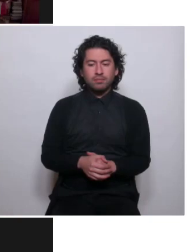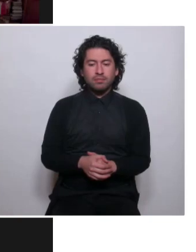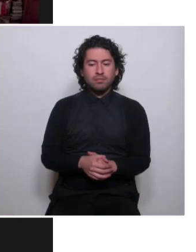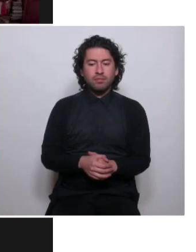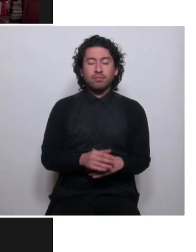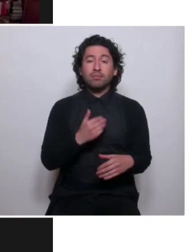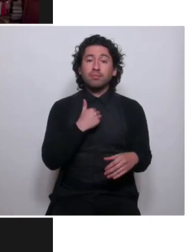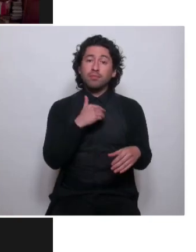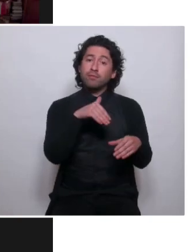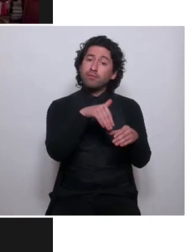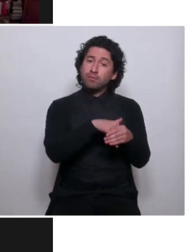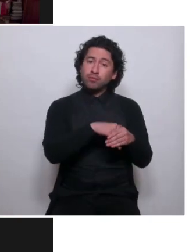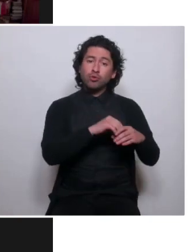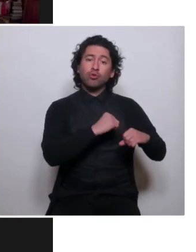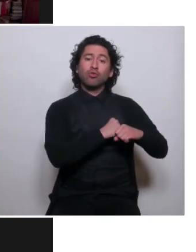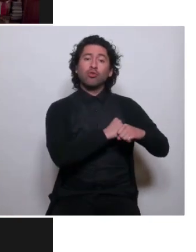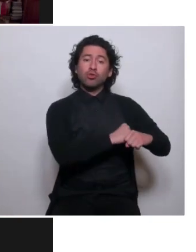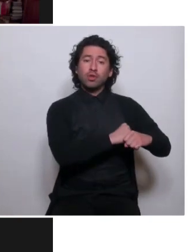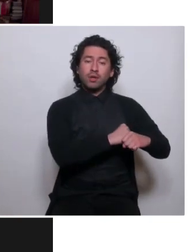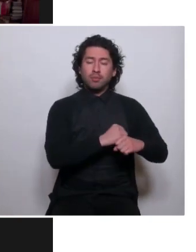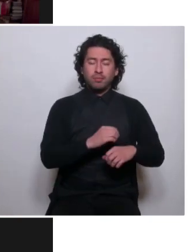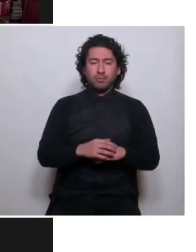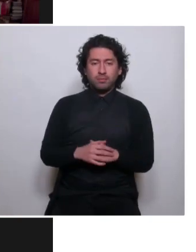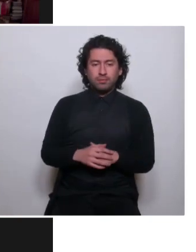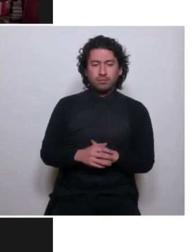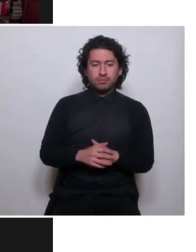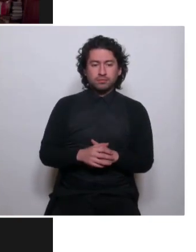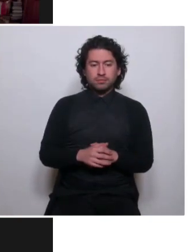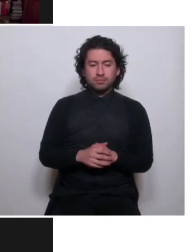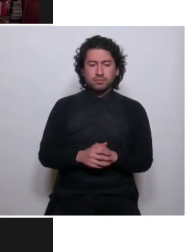Voto en contra, señor secretario.